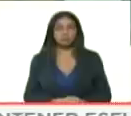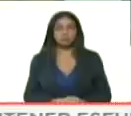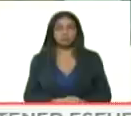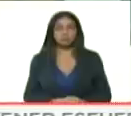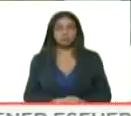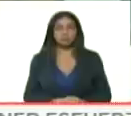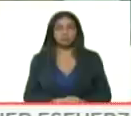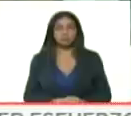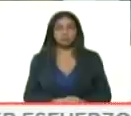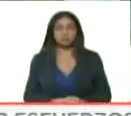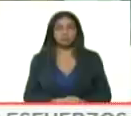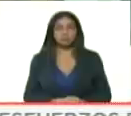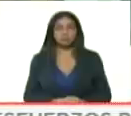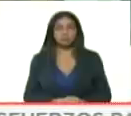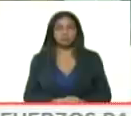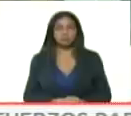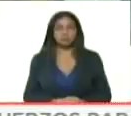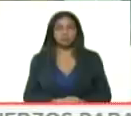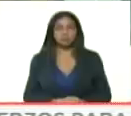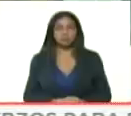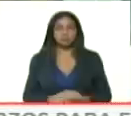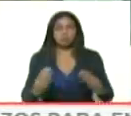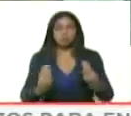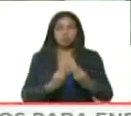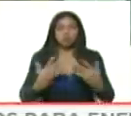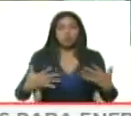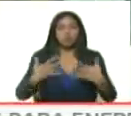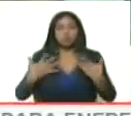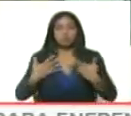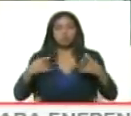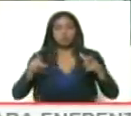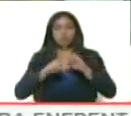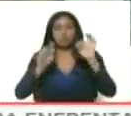Y estamos muy contentos,